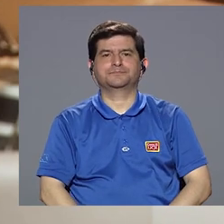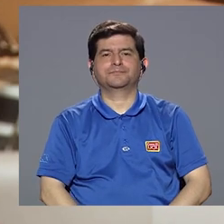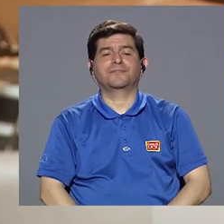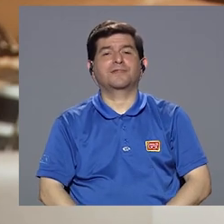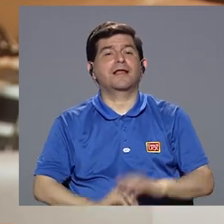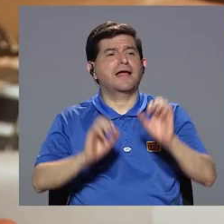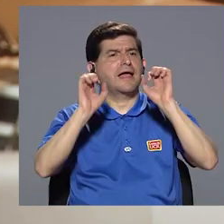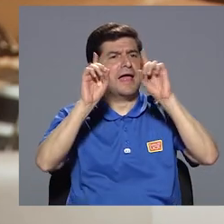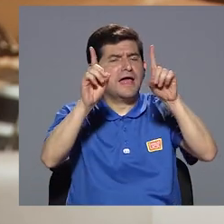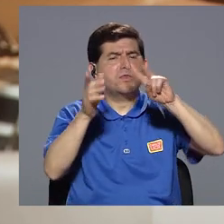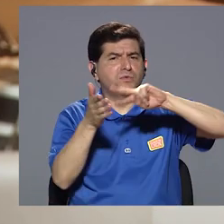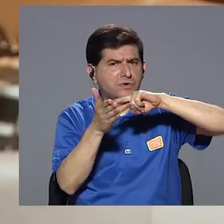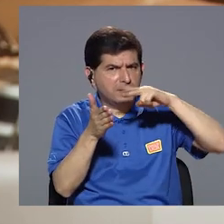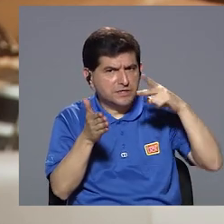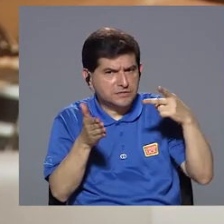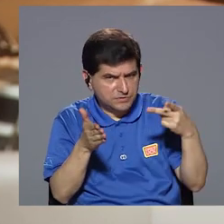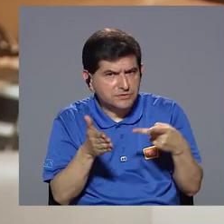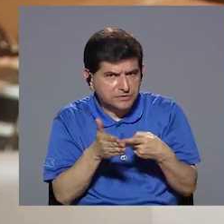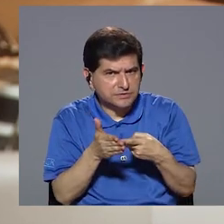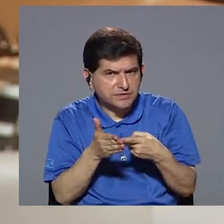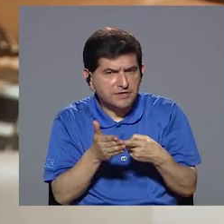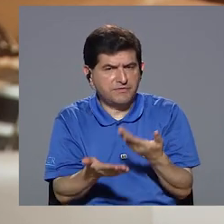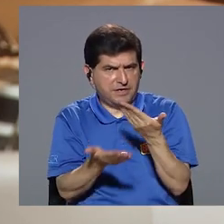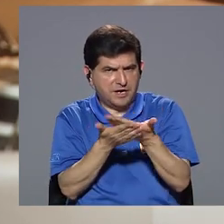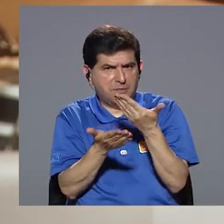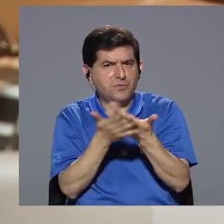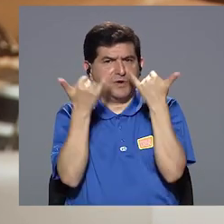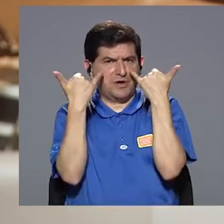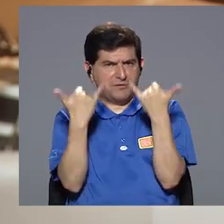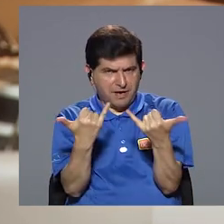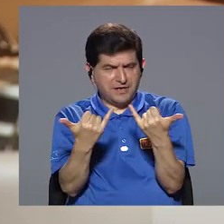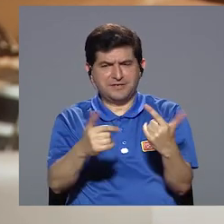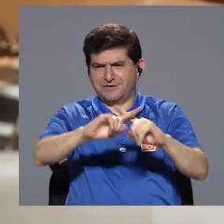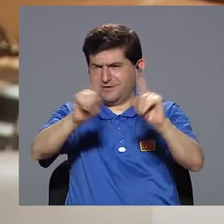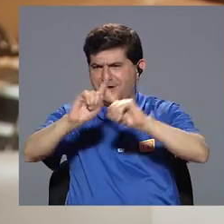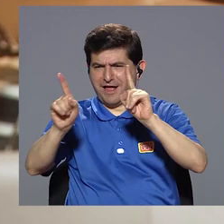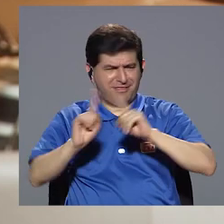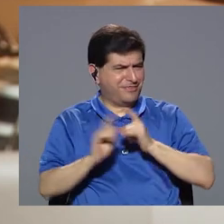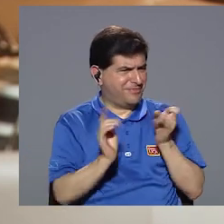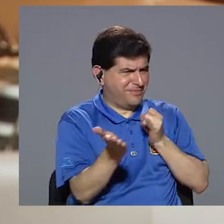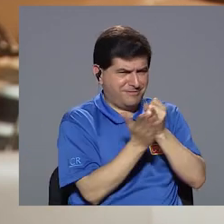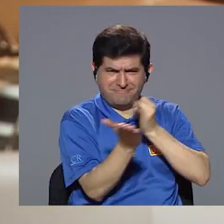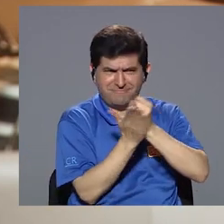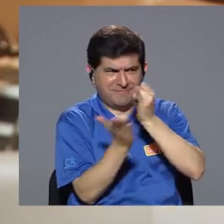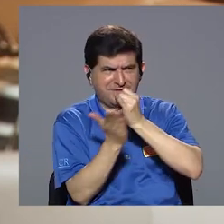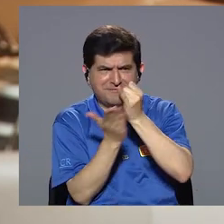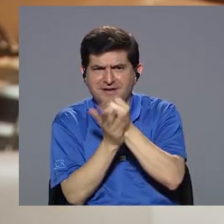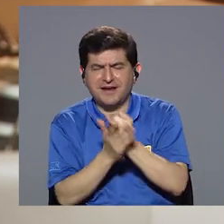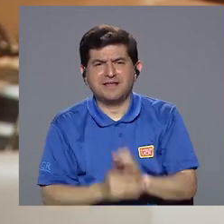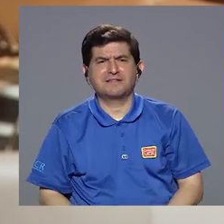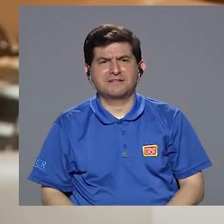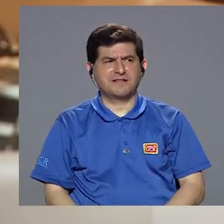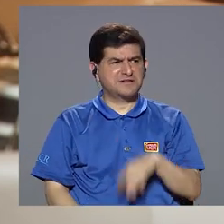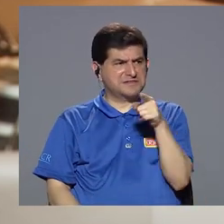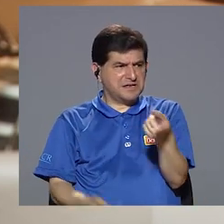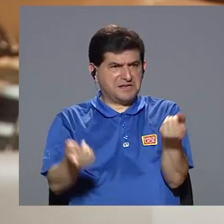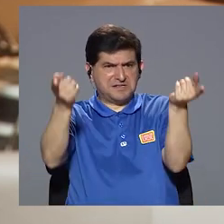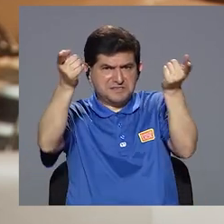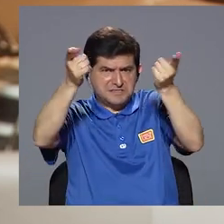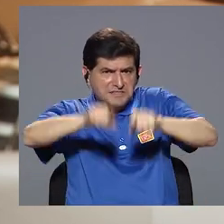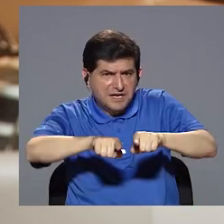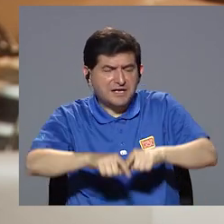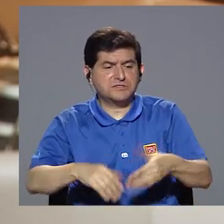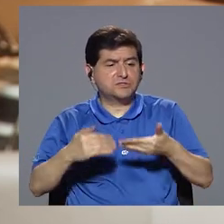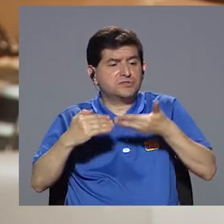la educación es sin duda alguna y ha sido demostrado por muchas investigaciones es sin duda alguna